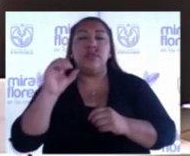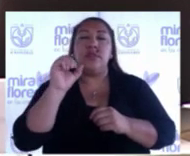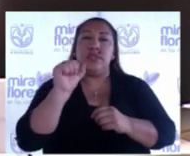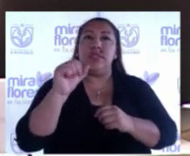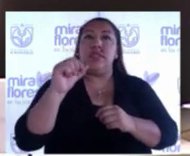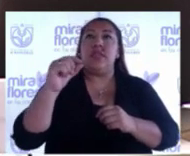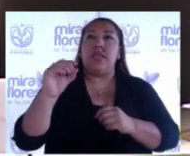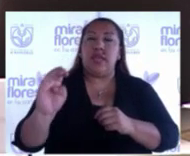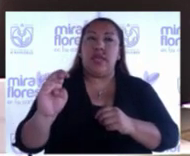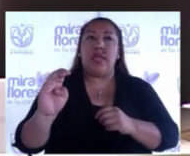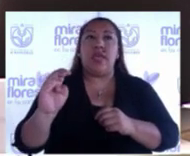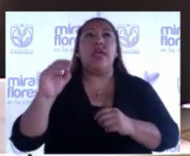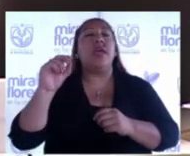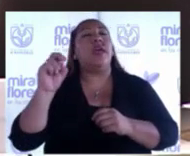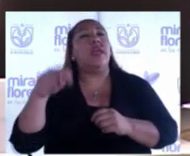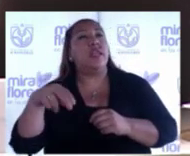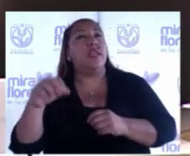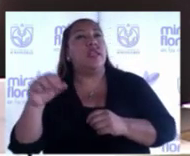002-2005-CG-OSI-GSNC.